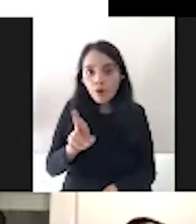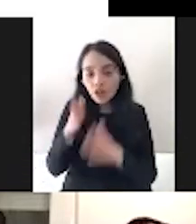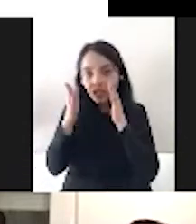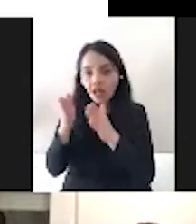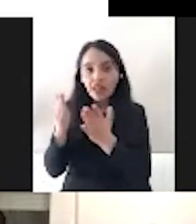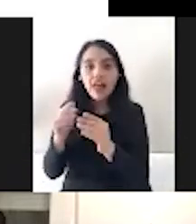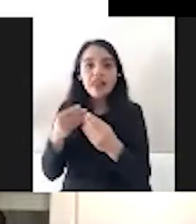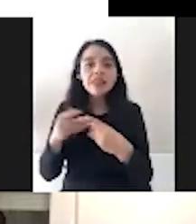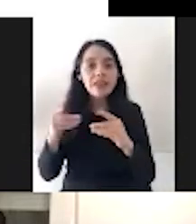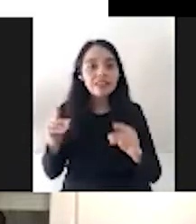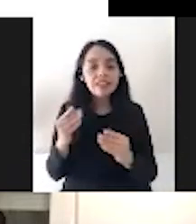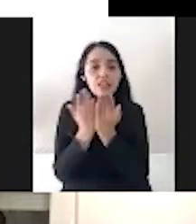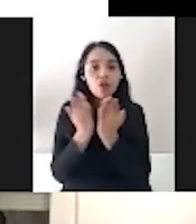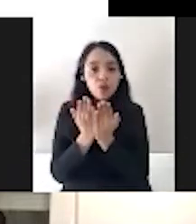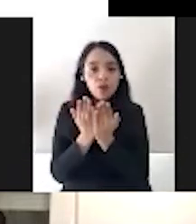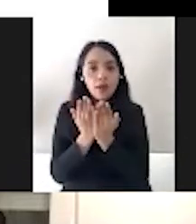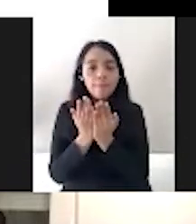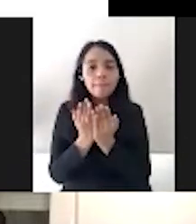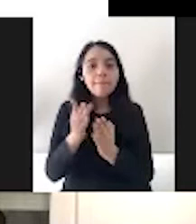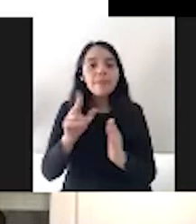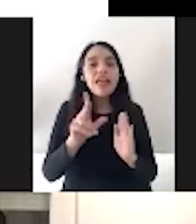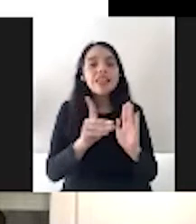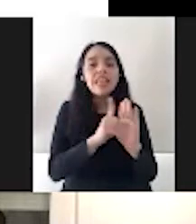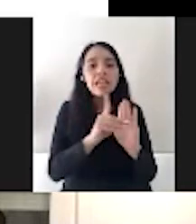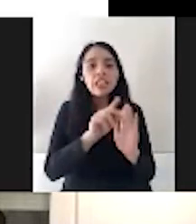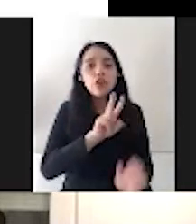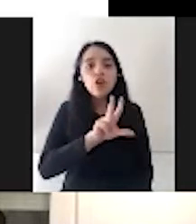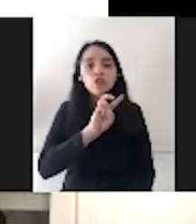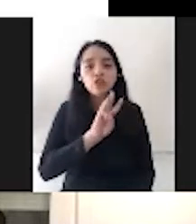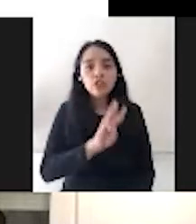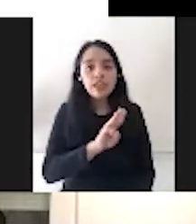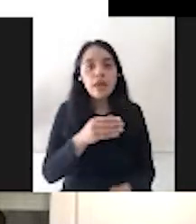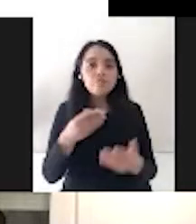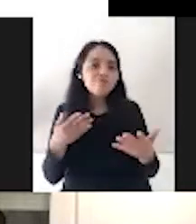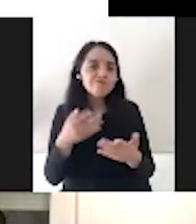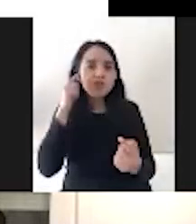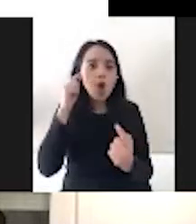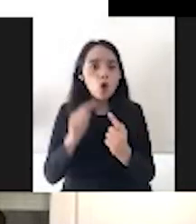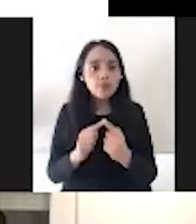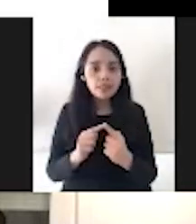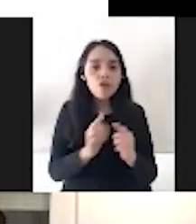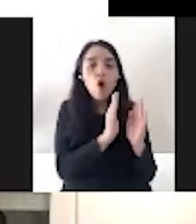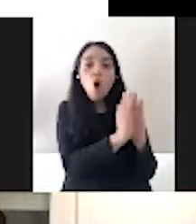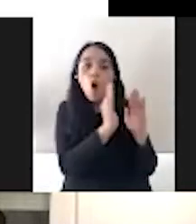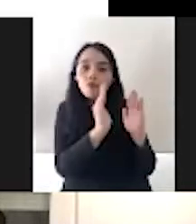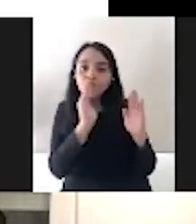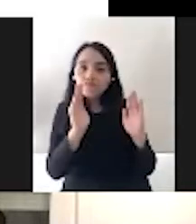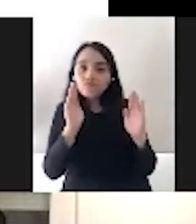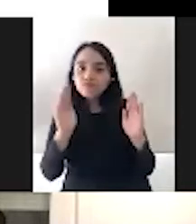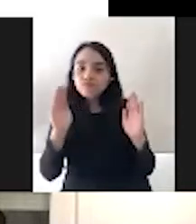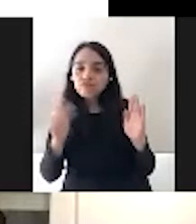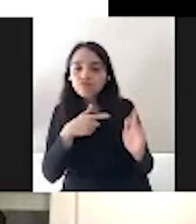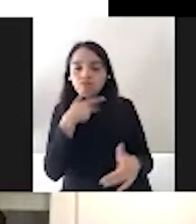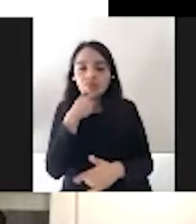el decreto 83 viene a ordenar un poco y a responder en inquietudes